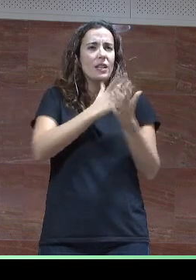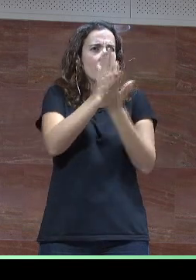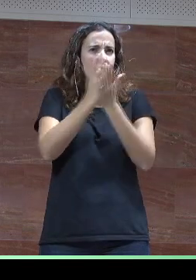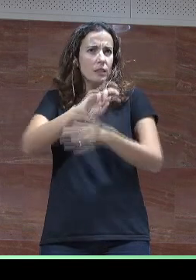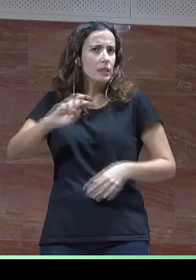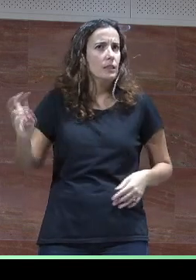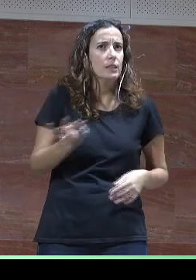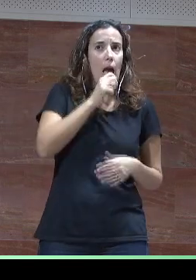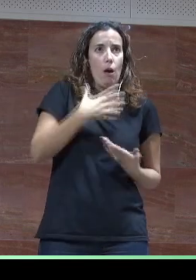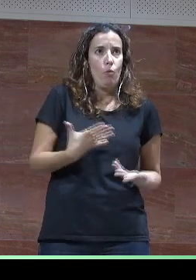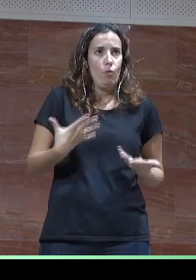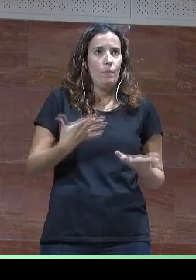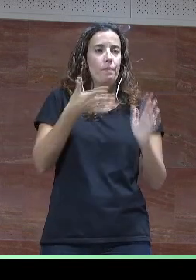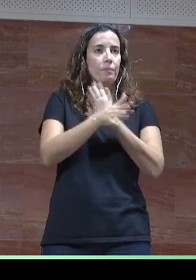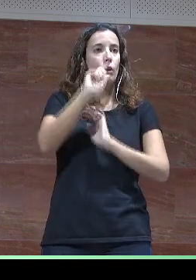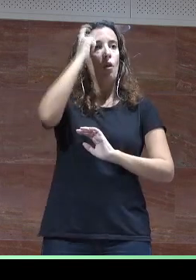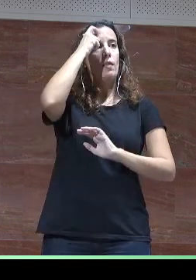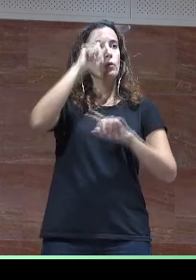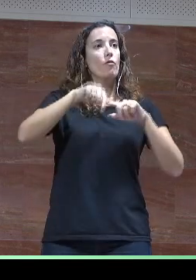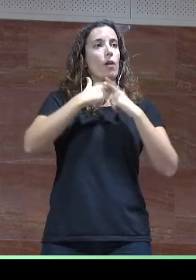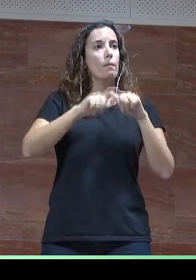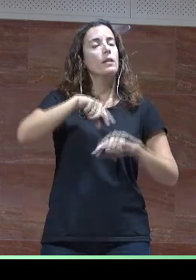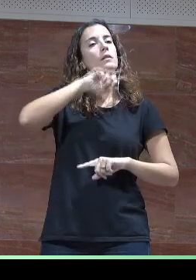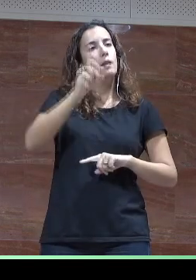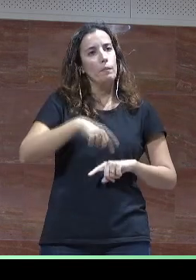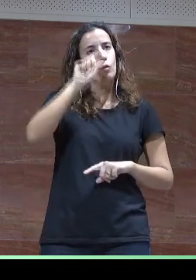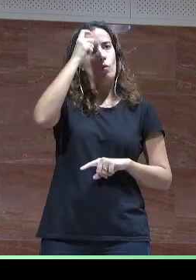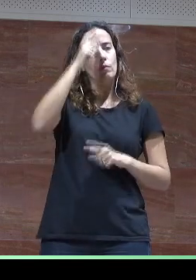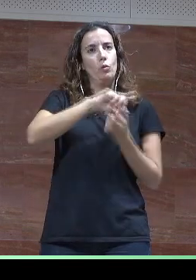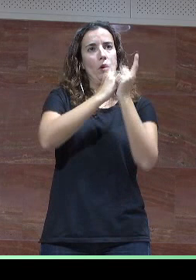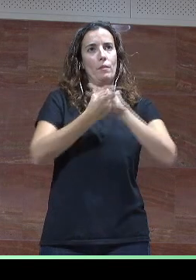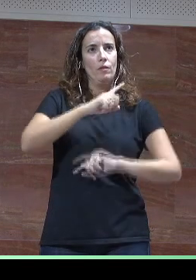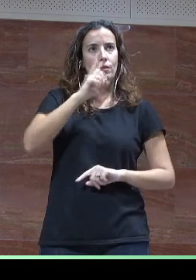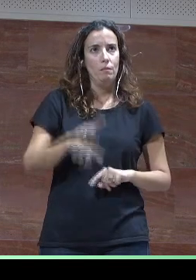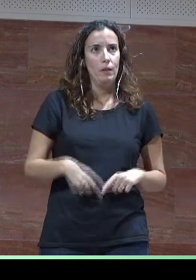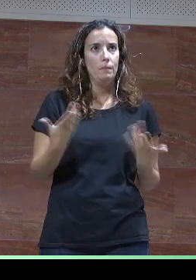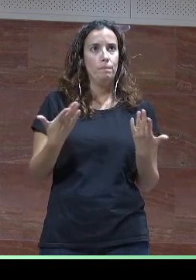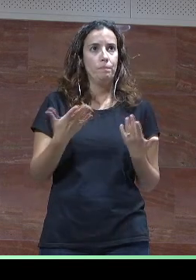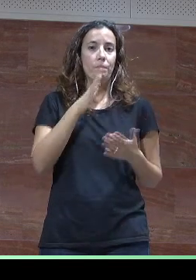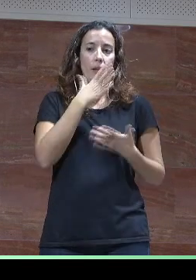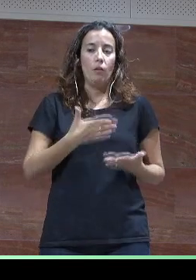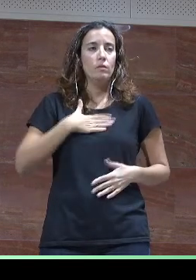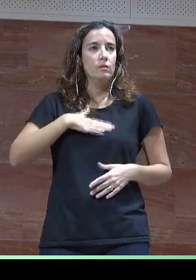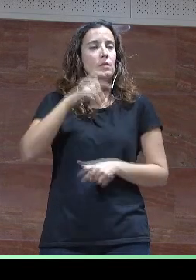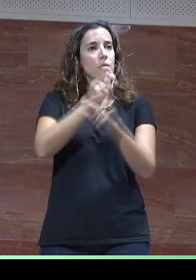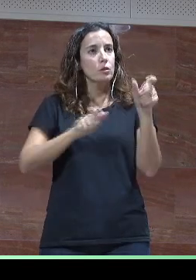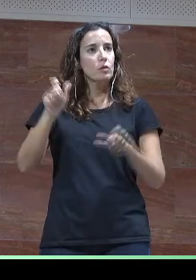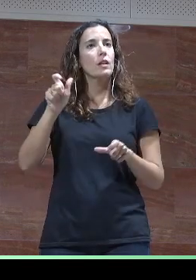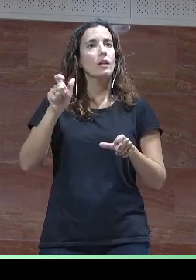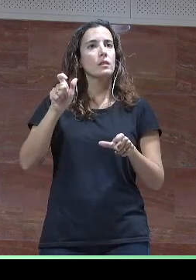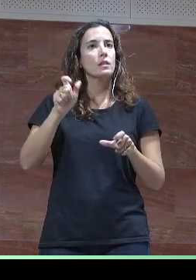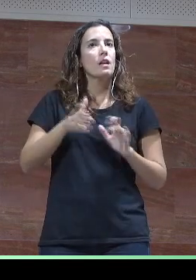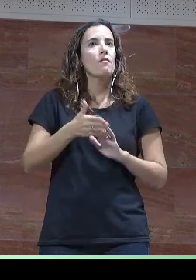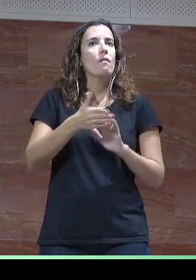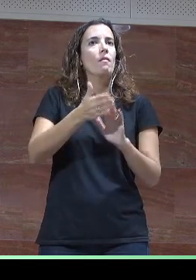tipo. Entonces, es decir, el concepto de familia también es un concepto que ha cambiado. Y ahí estamos inmersos las personas que vamos a llegar a ser